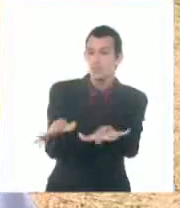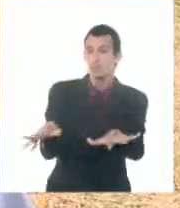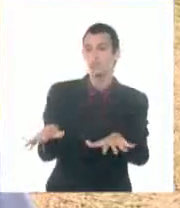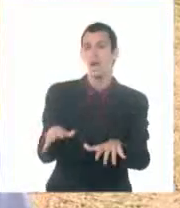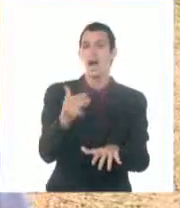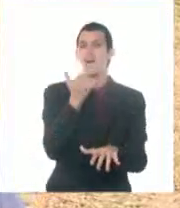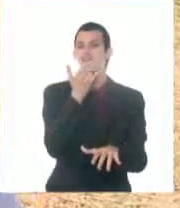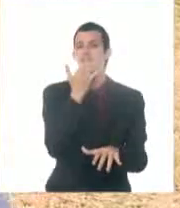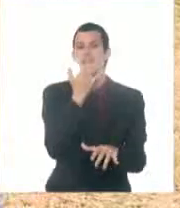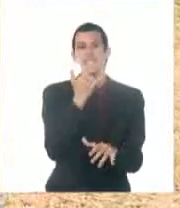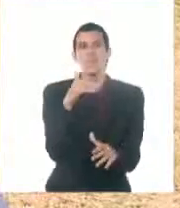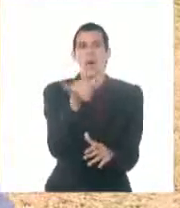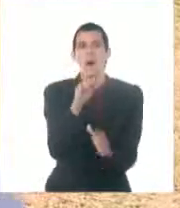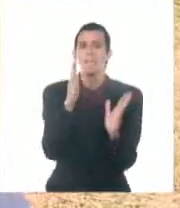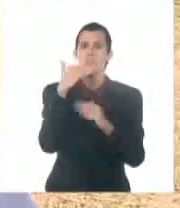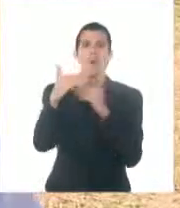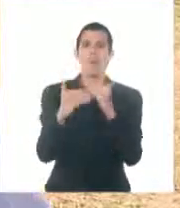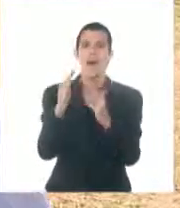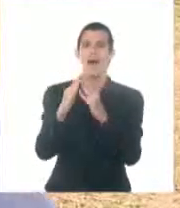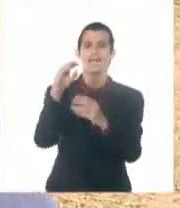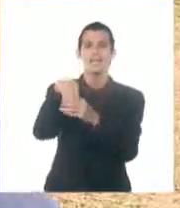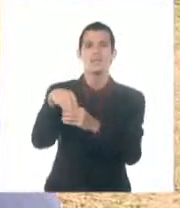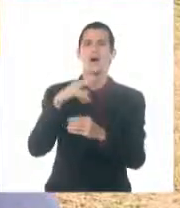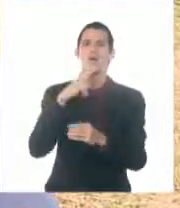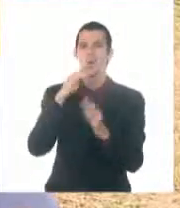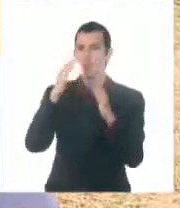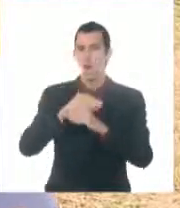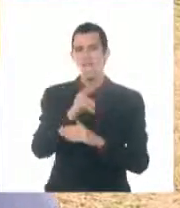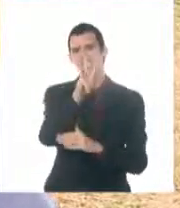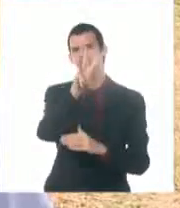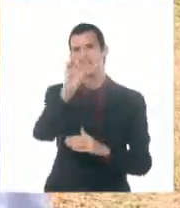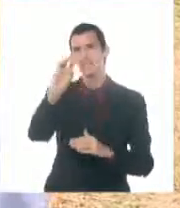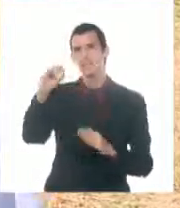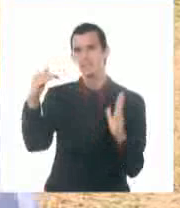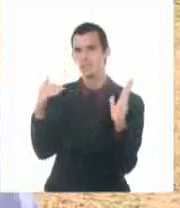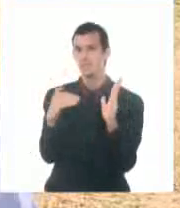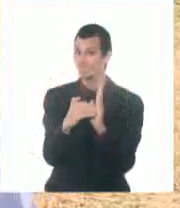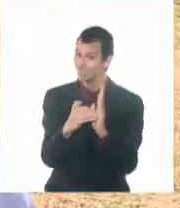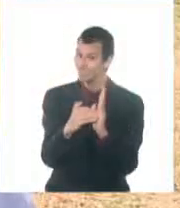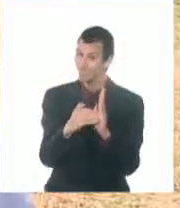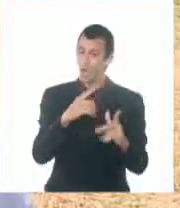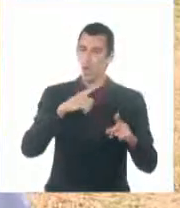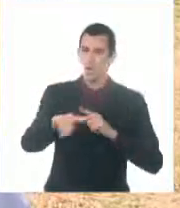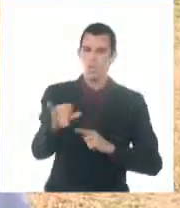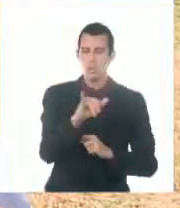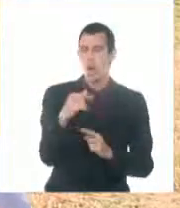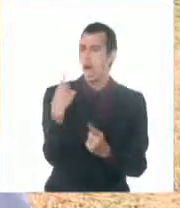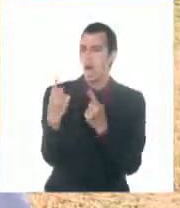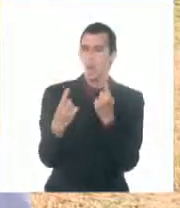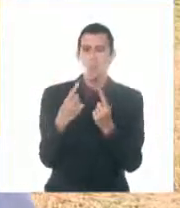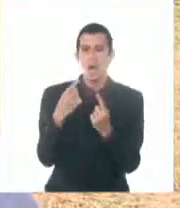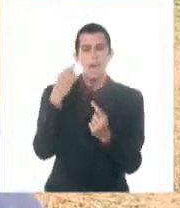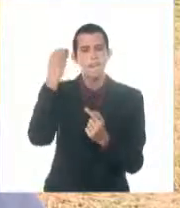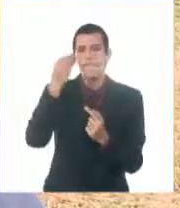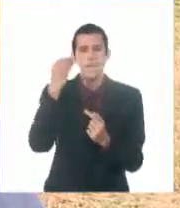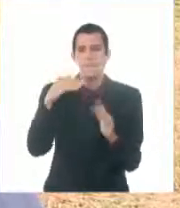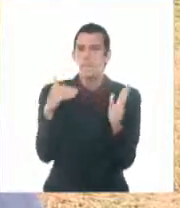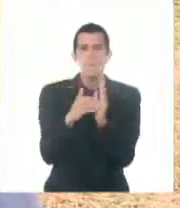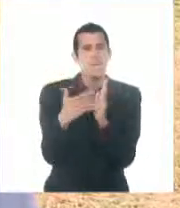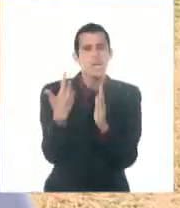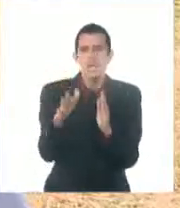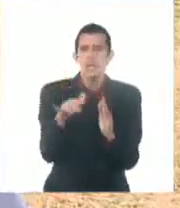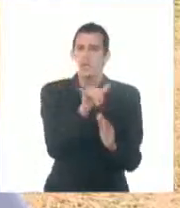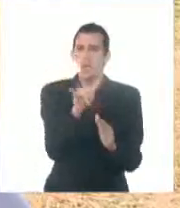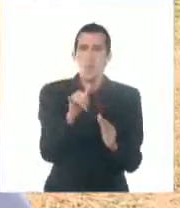178 posiciones de trabajo en todo el país que no tienen equipo de bombeo. No obstante eso, el país decidió un